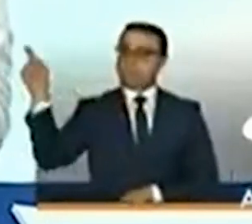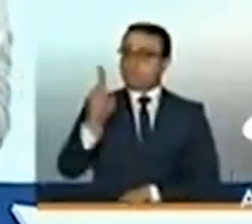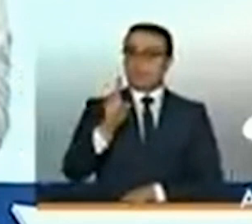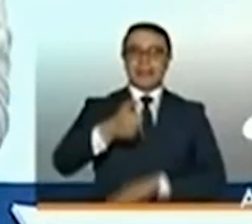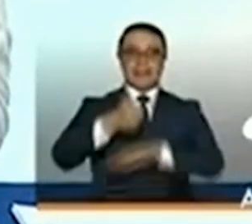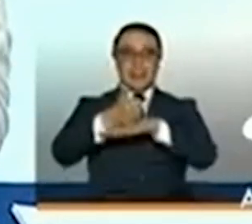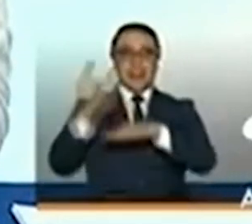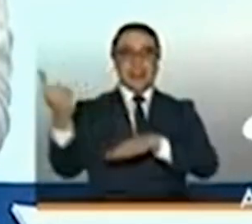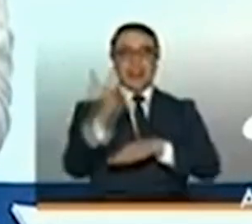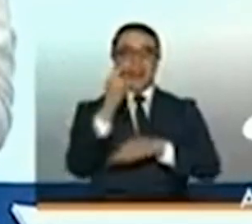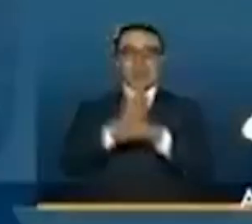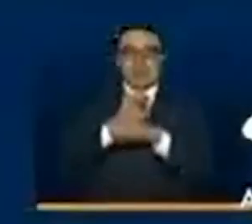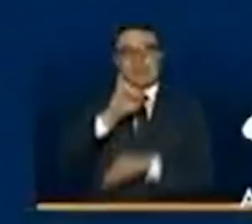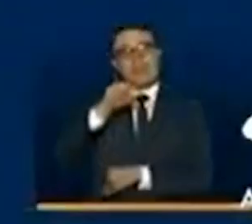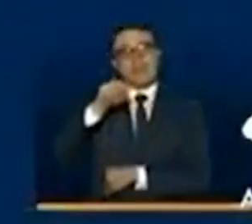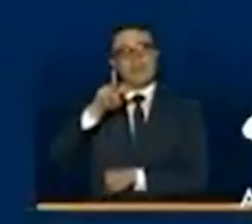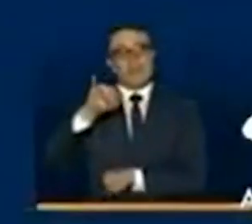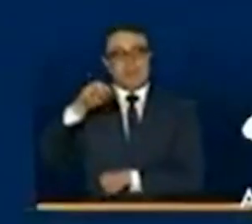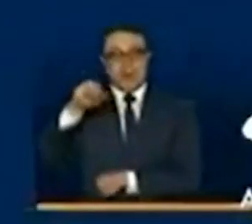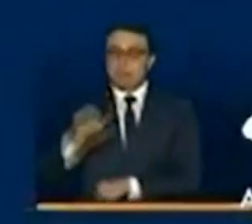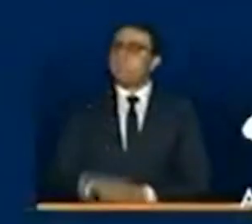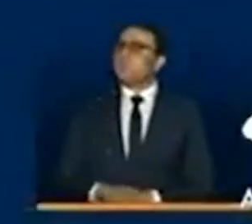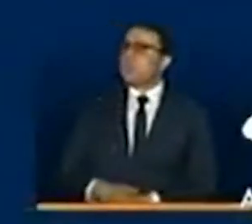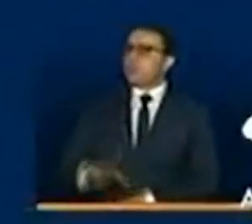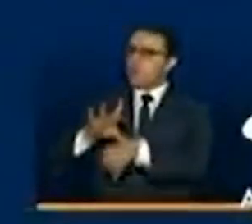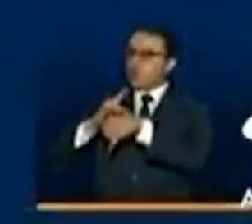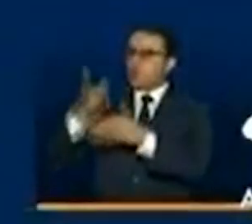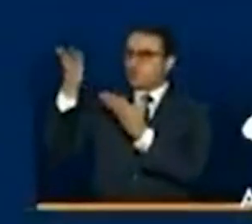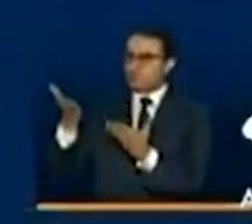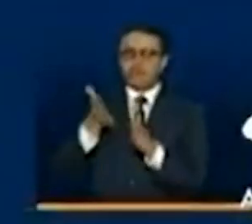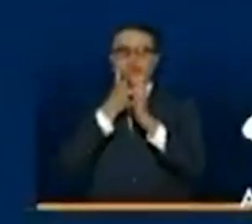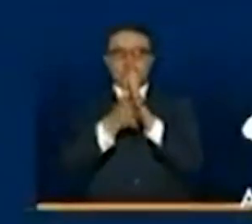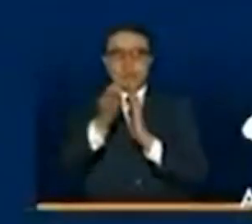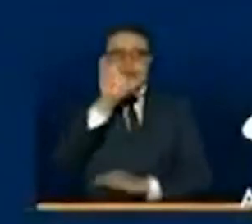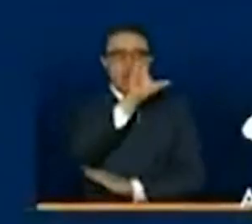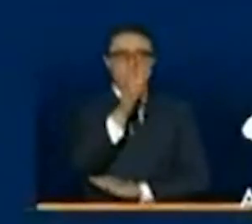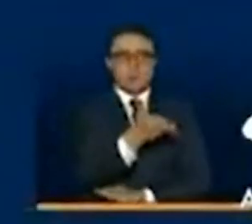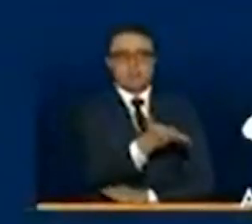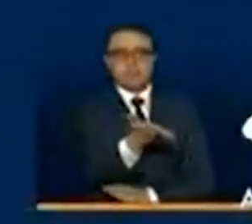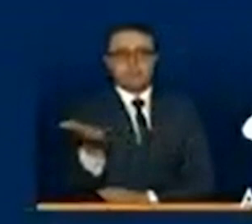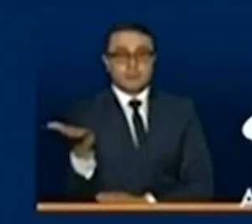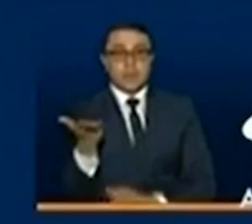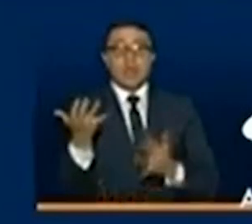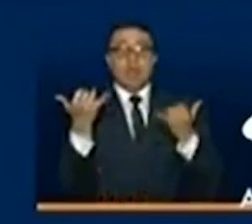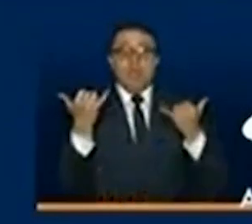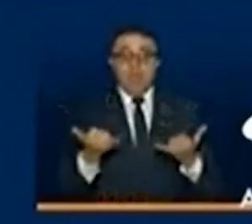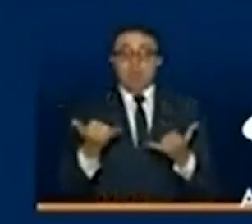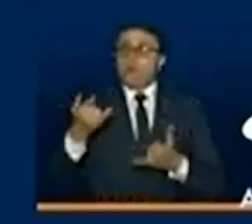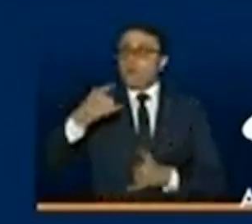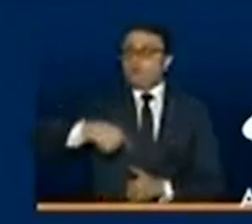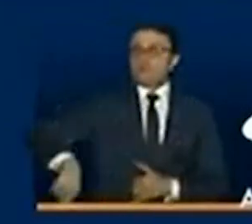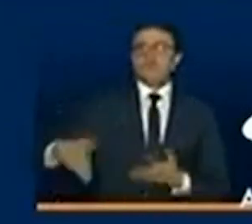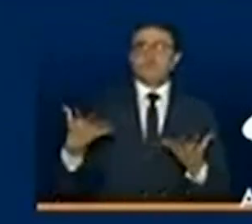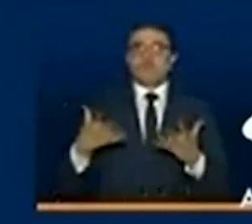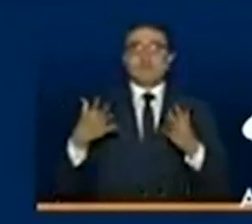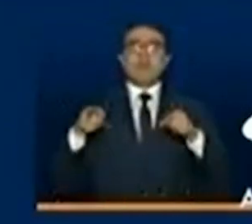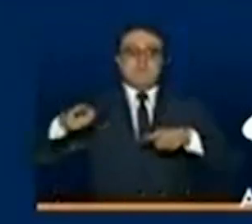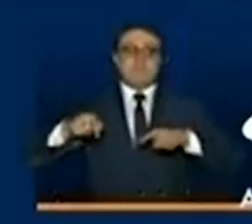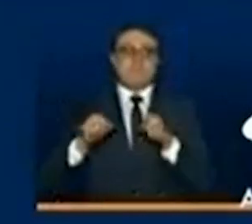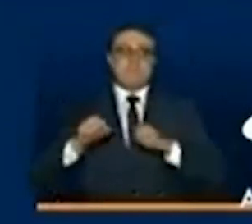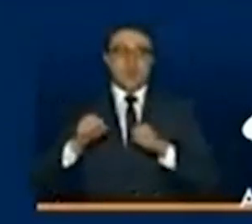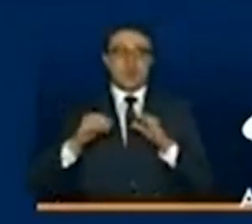del INVIMA. Doctor Aldana, importante que usted le hable a los colombianos de esta medida. Usted está en la casa de Nariño, en